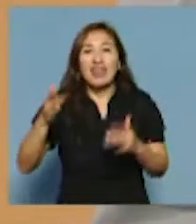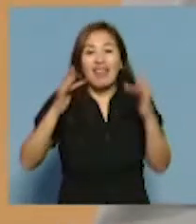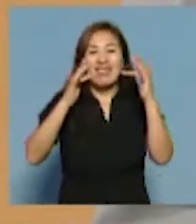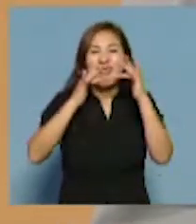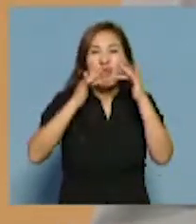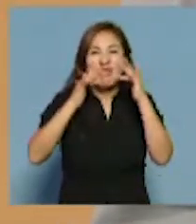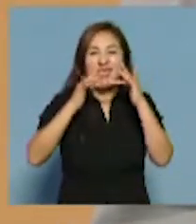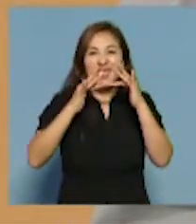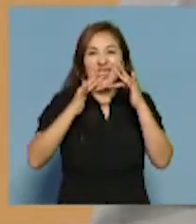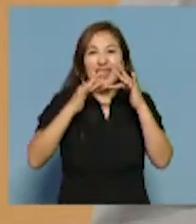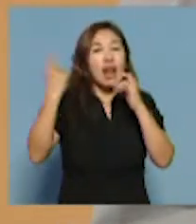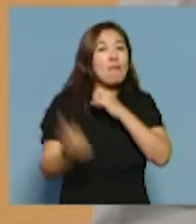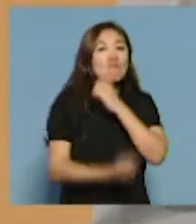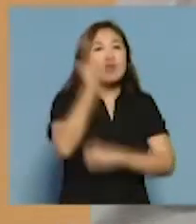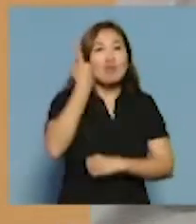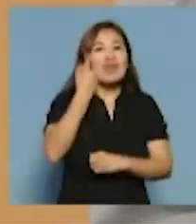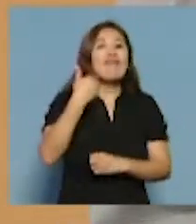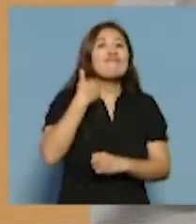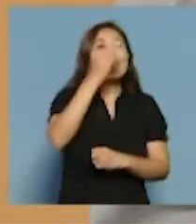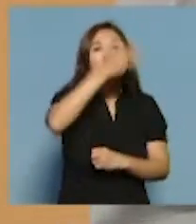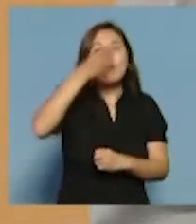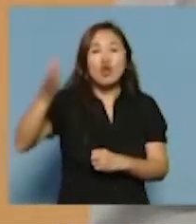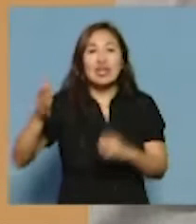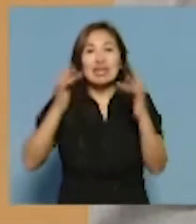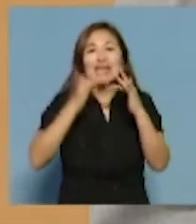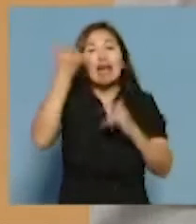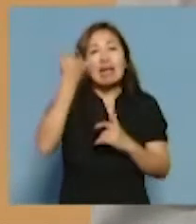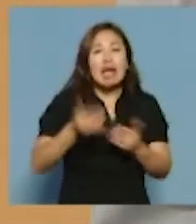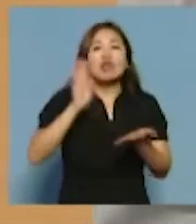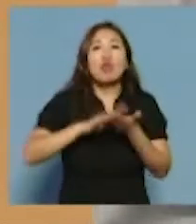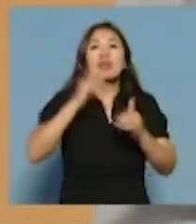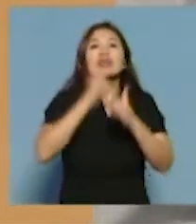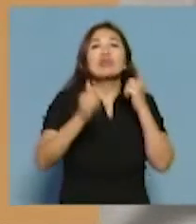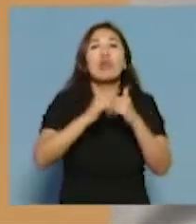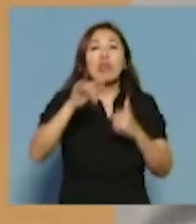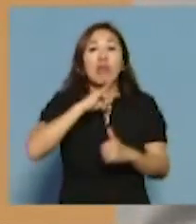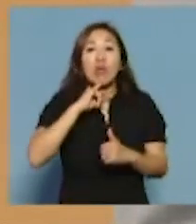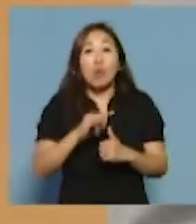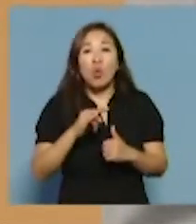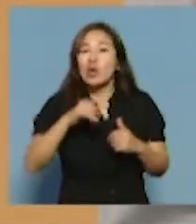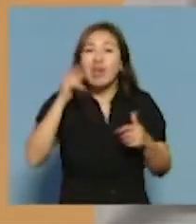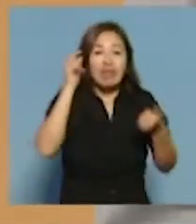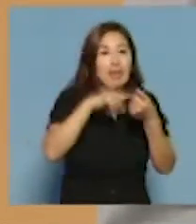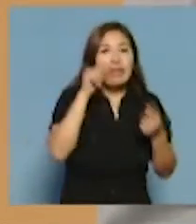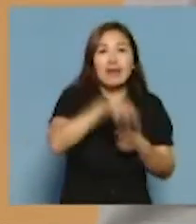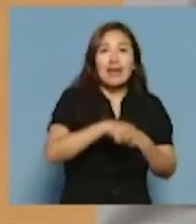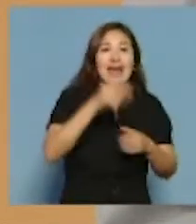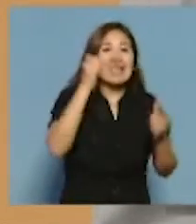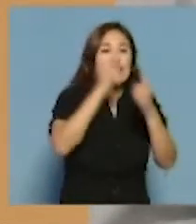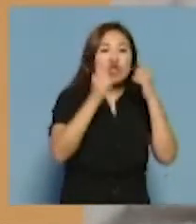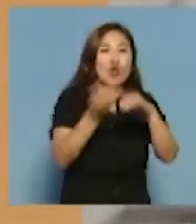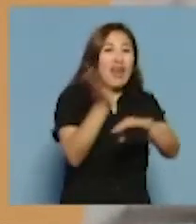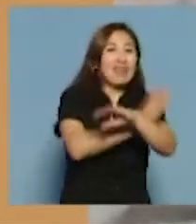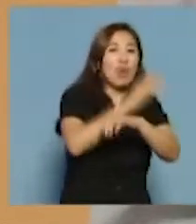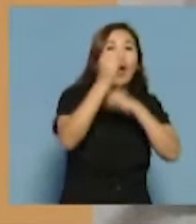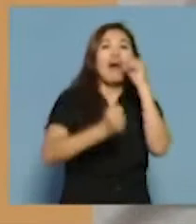o sea es la primera biblioteca digital con bibliografía sobre historia y jujuy abarca desde lo que es la prehistoria hasta